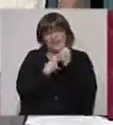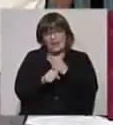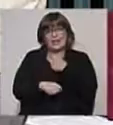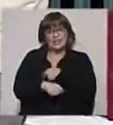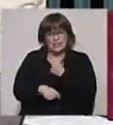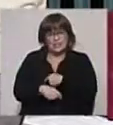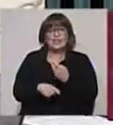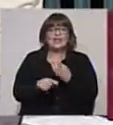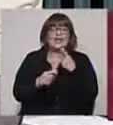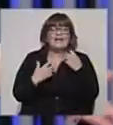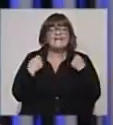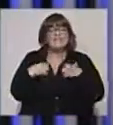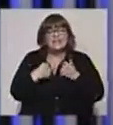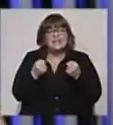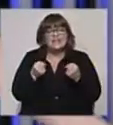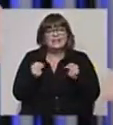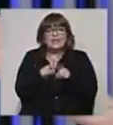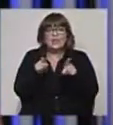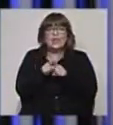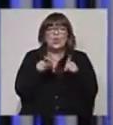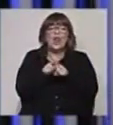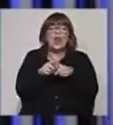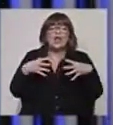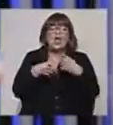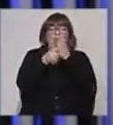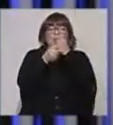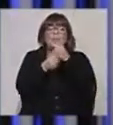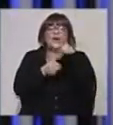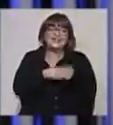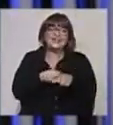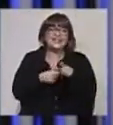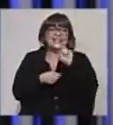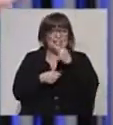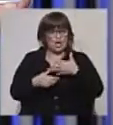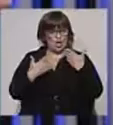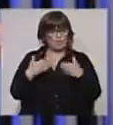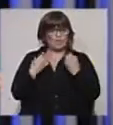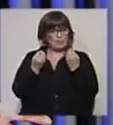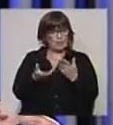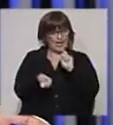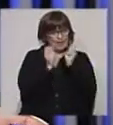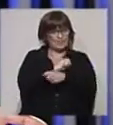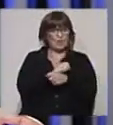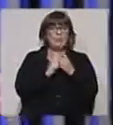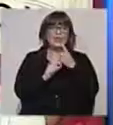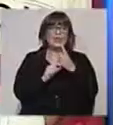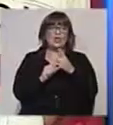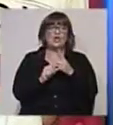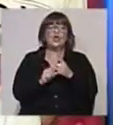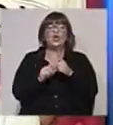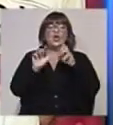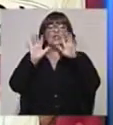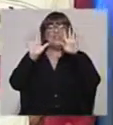además es súper hincha. Y es lo que me ha pasado a mí en toda esta Copa Libertadores, que es como... Ahora estaba contenta porque creo que se cambió, pero era 21-45. Esto no es